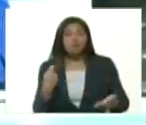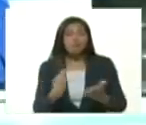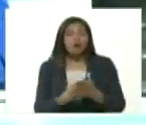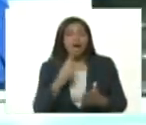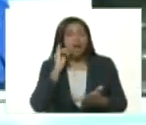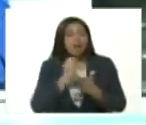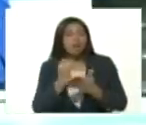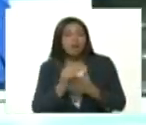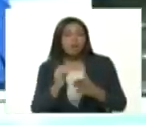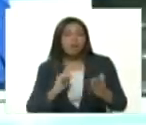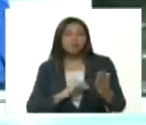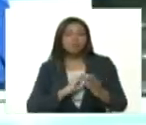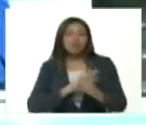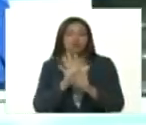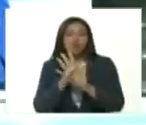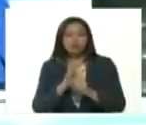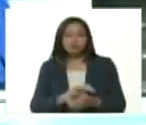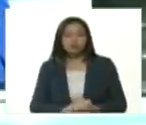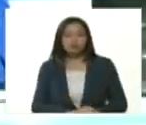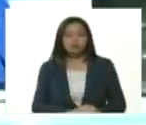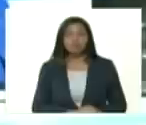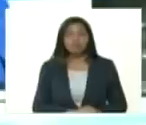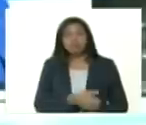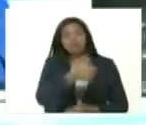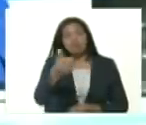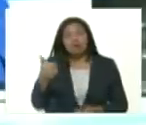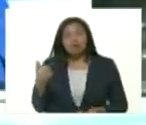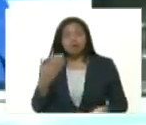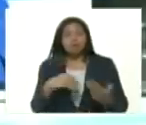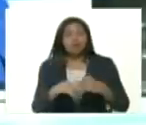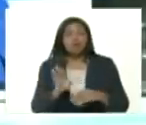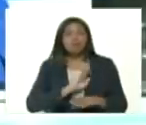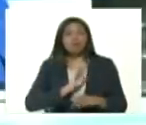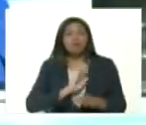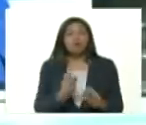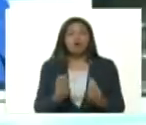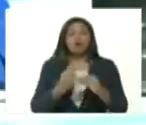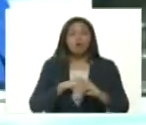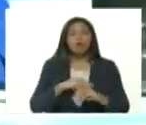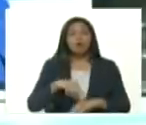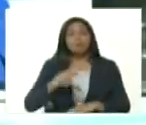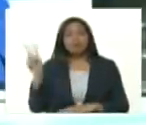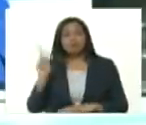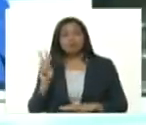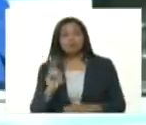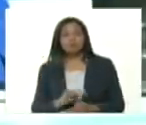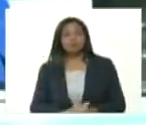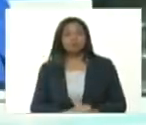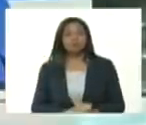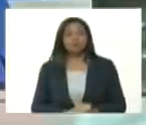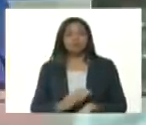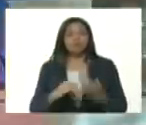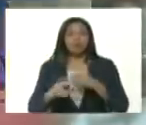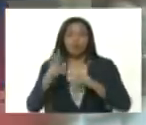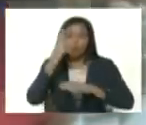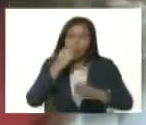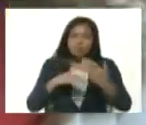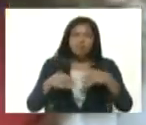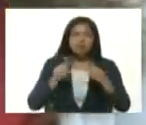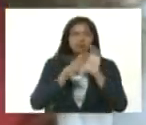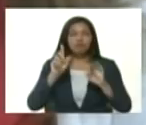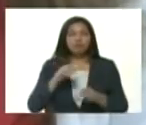prueba del coronavirus. Bueno, que cada quien saque sus propias conclusiones. En Venezuela vamos con humildad y